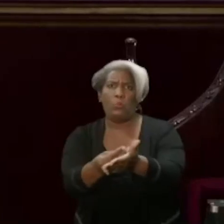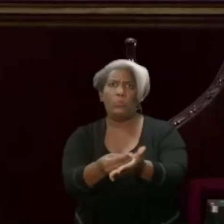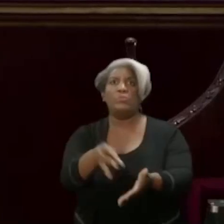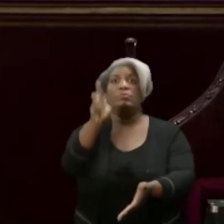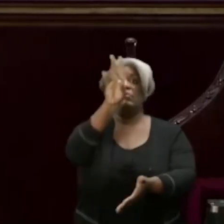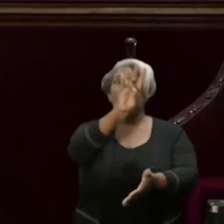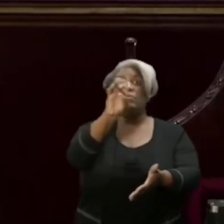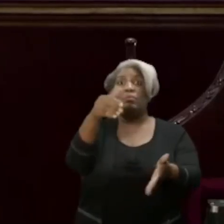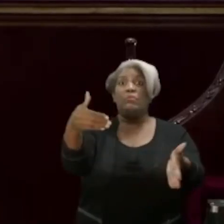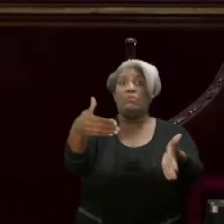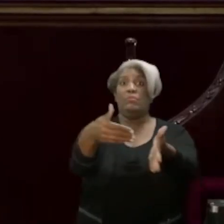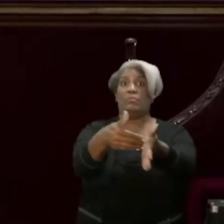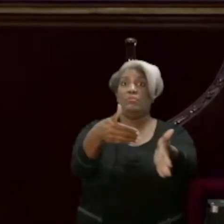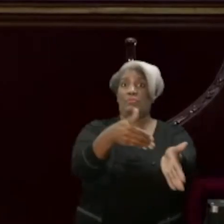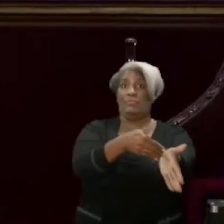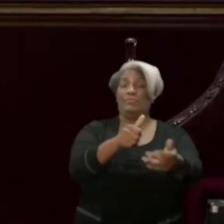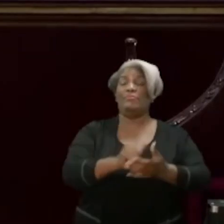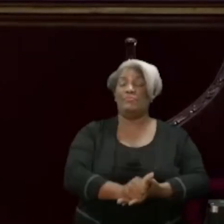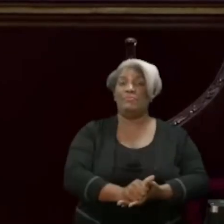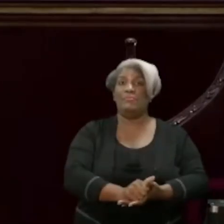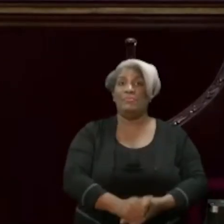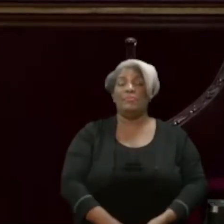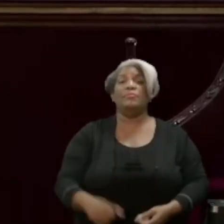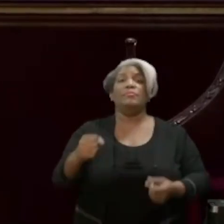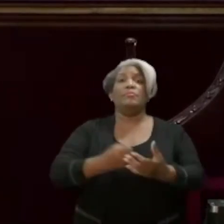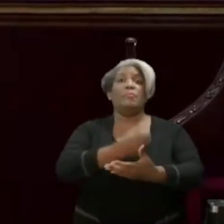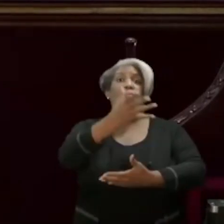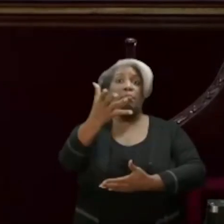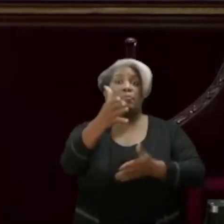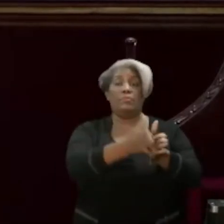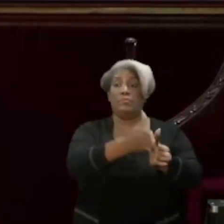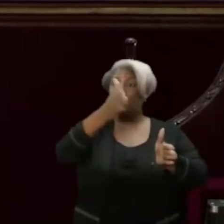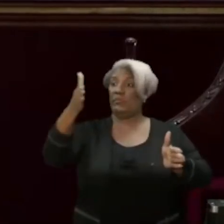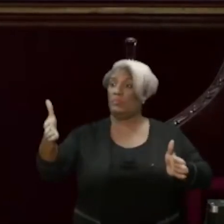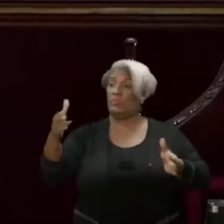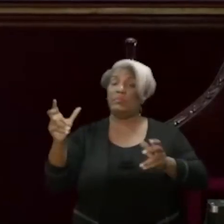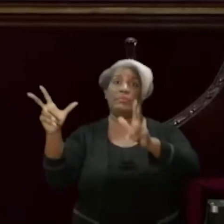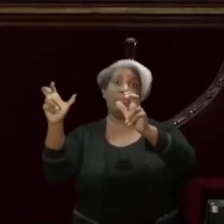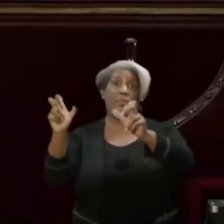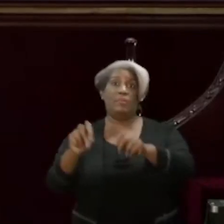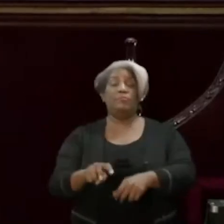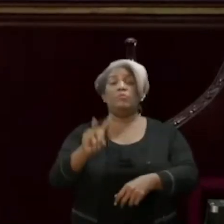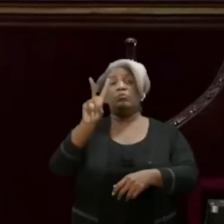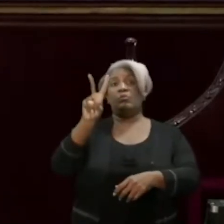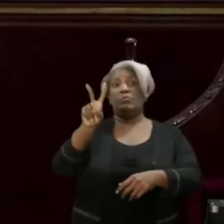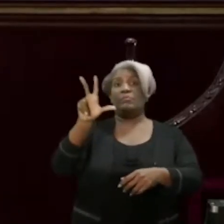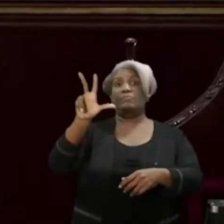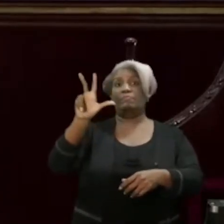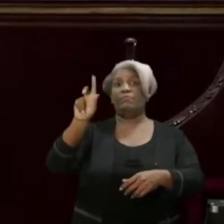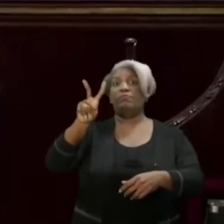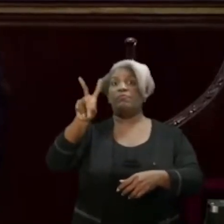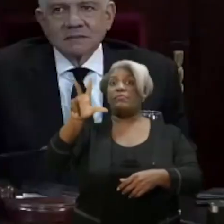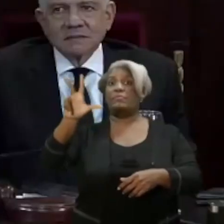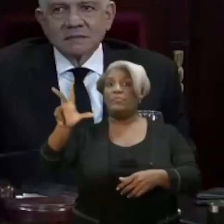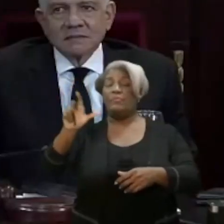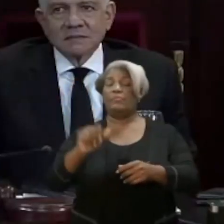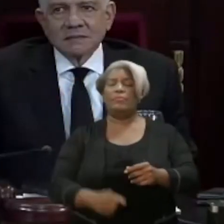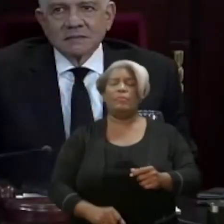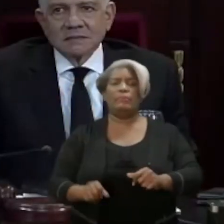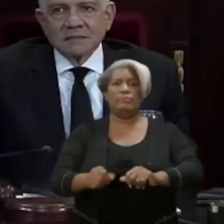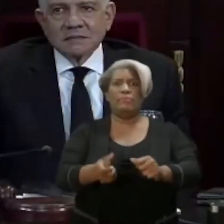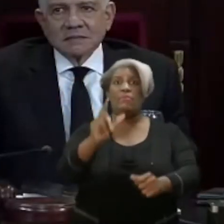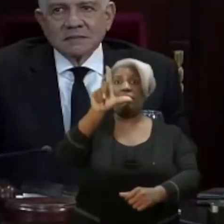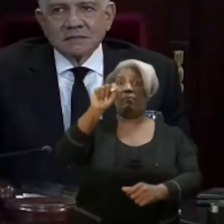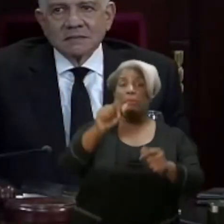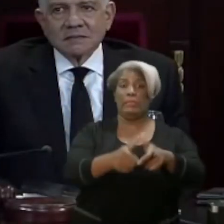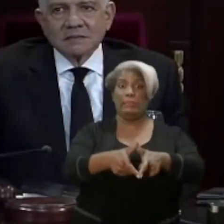pesos. De marzo del 2022 a enero del 2023 se han realizado aproximadamente 20